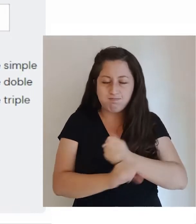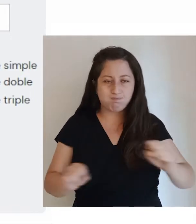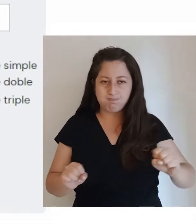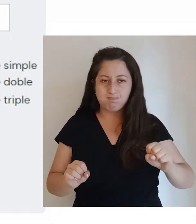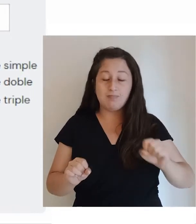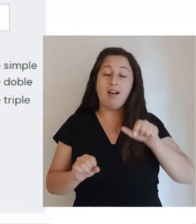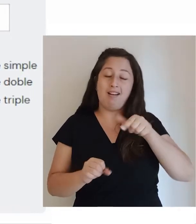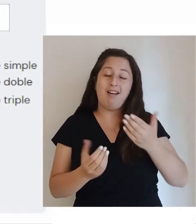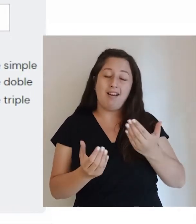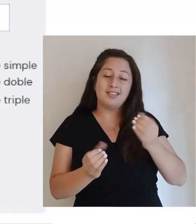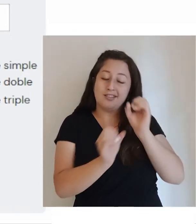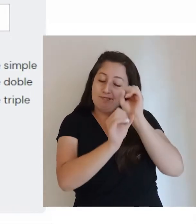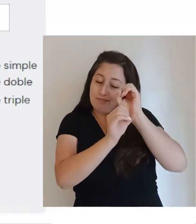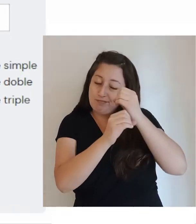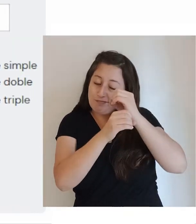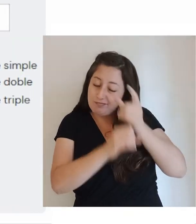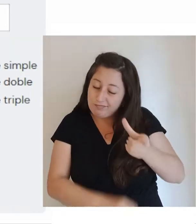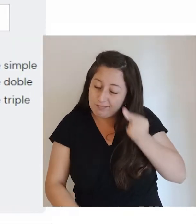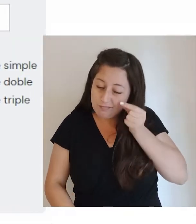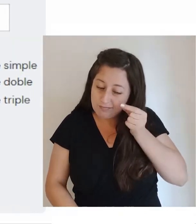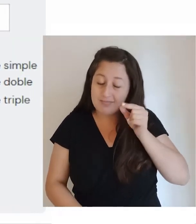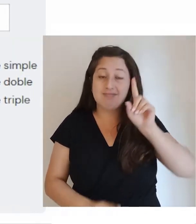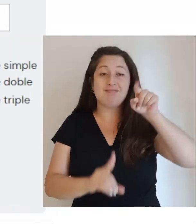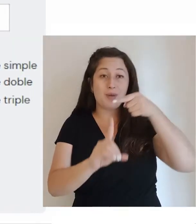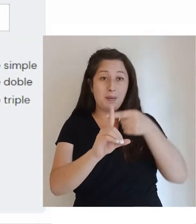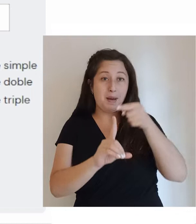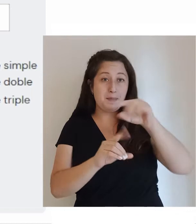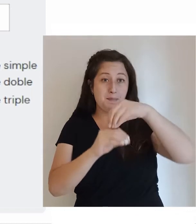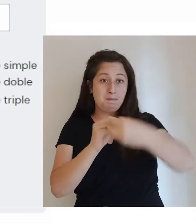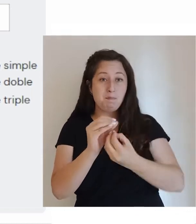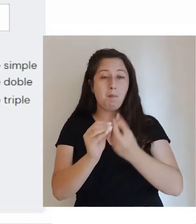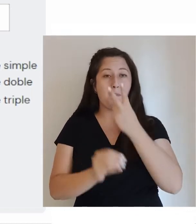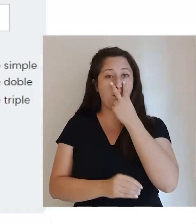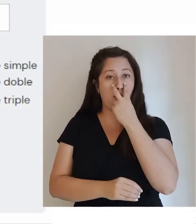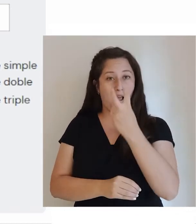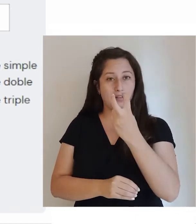a nivel macroscópico y aún más es un gas.